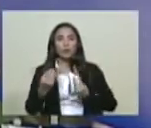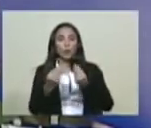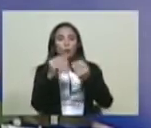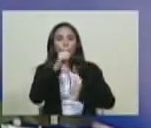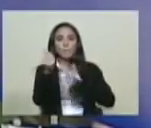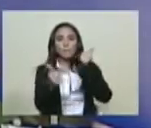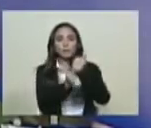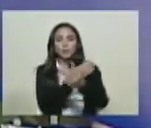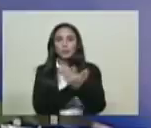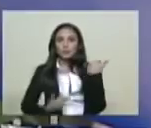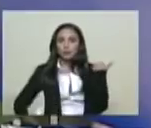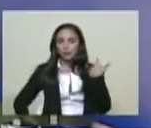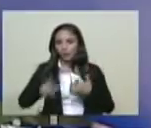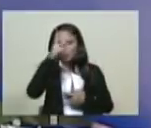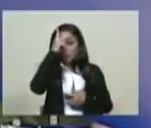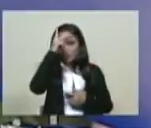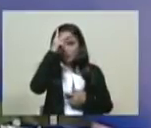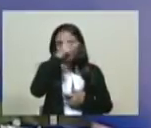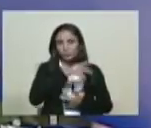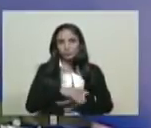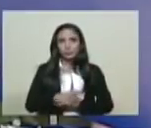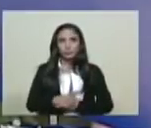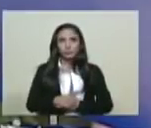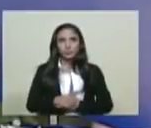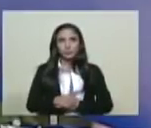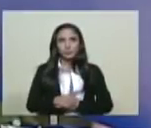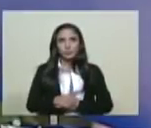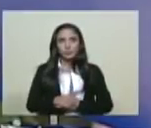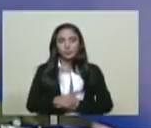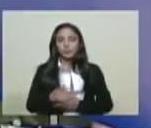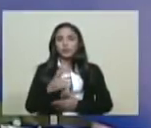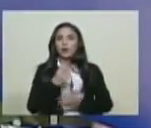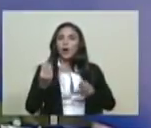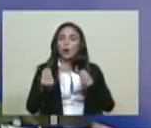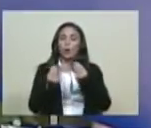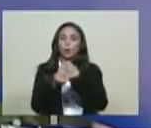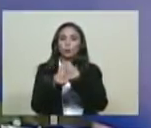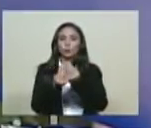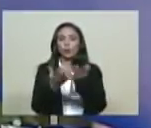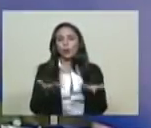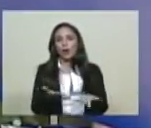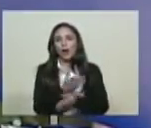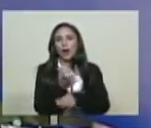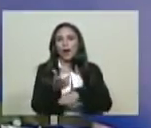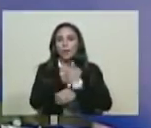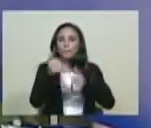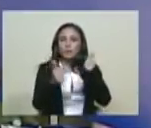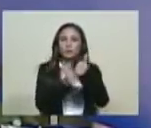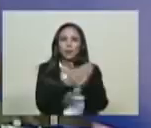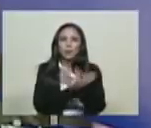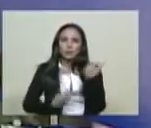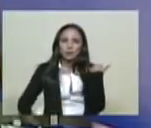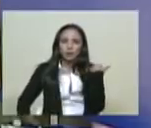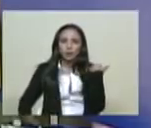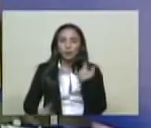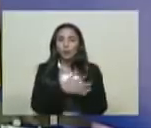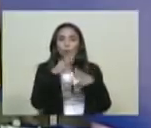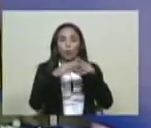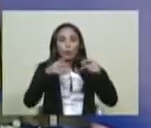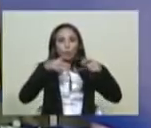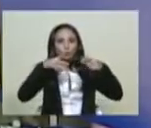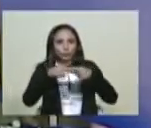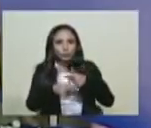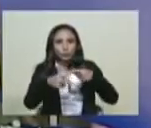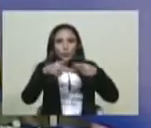vicepresidente Tarete Laizami y al vicepresidente de gobierno Elías Agua para inaugurar todas las